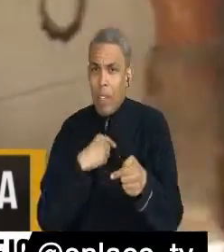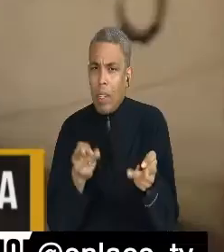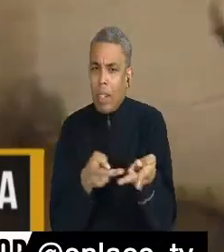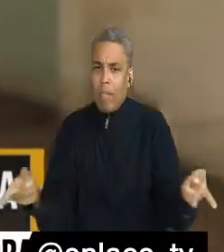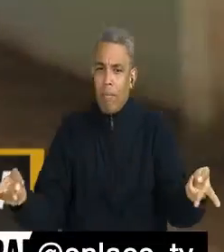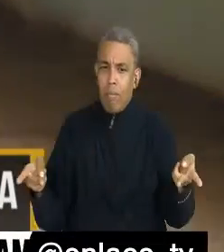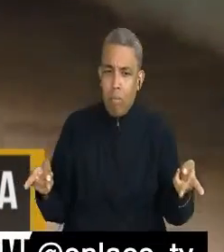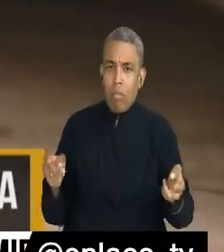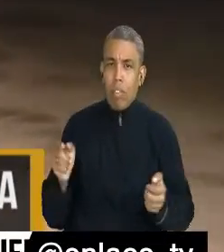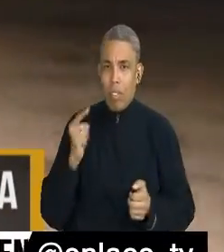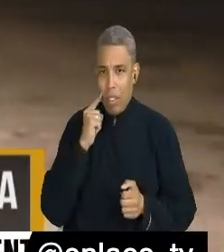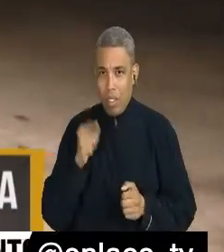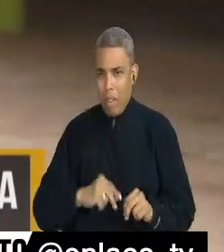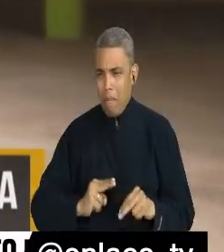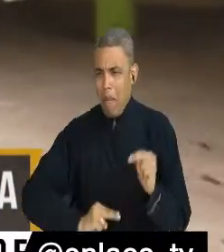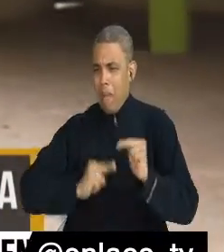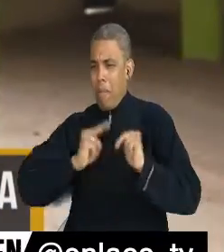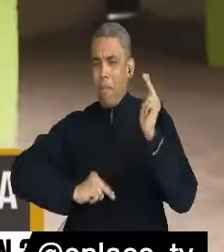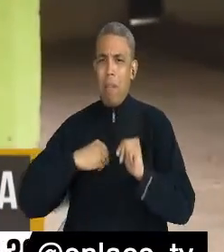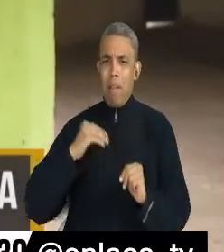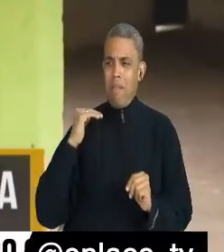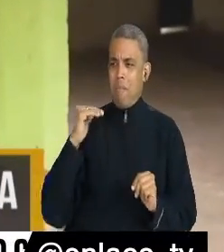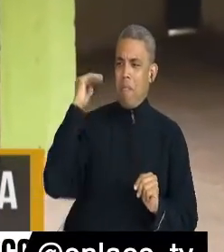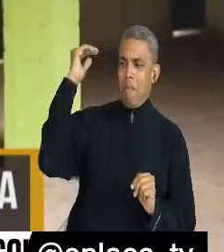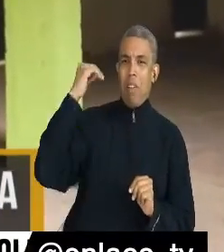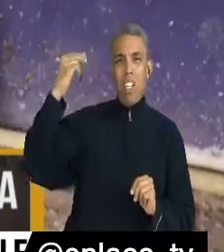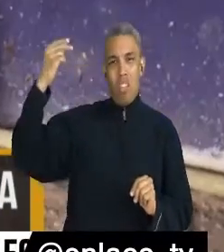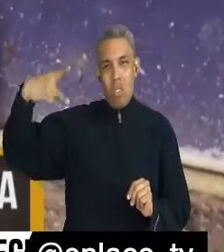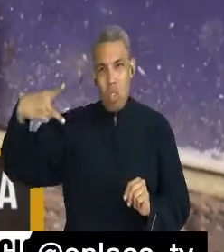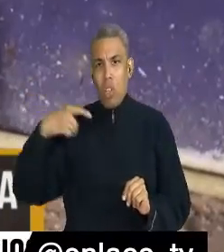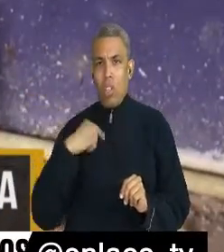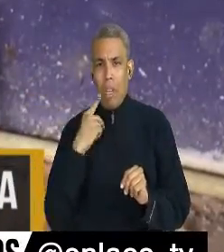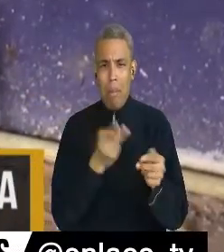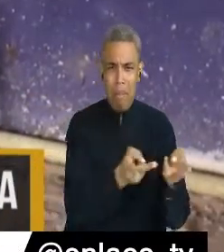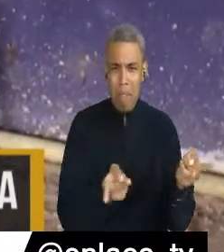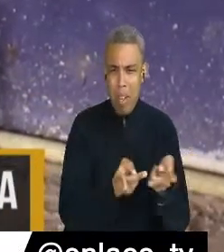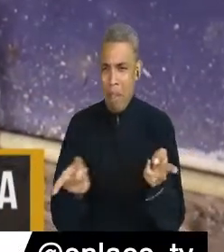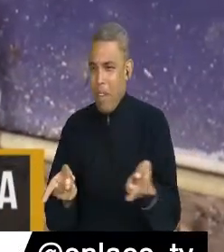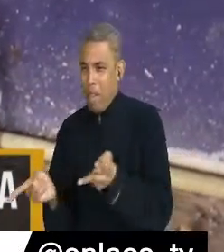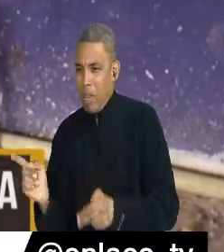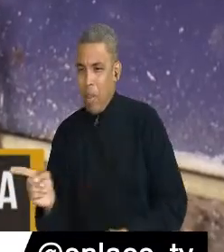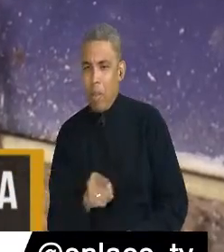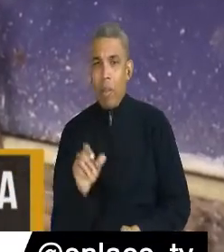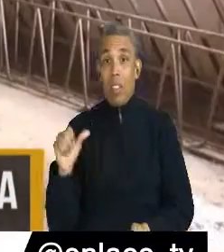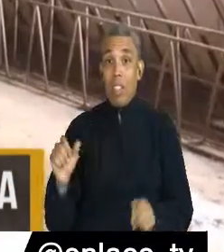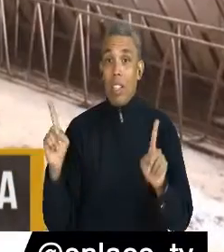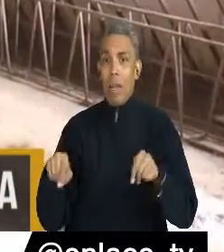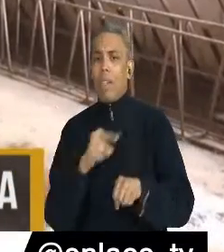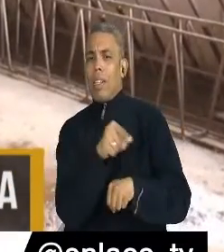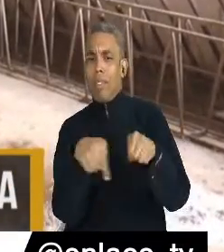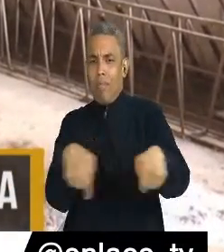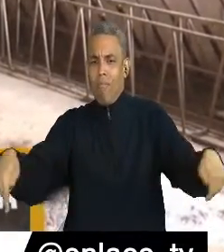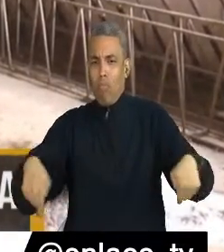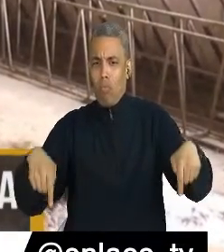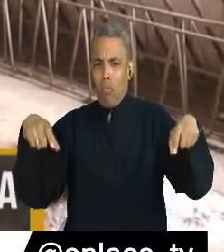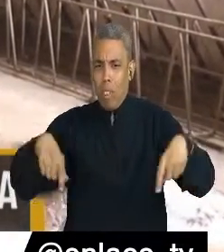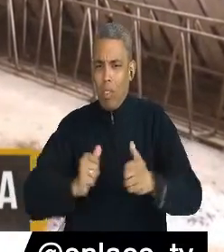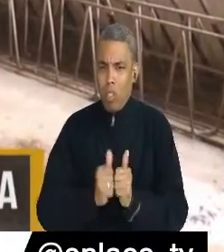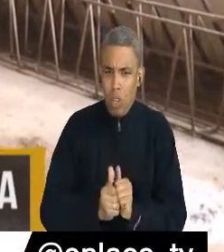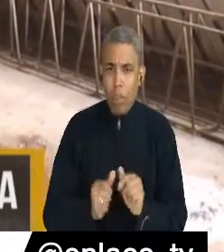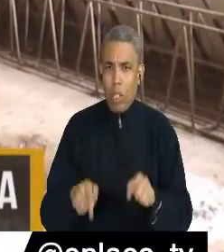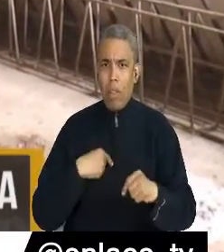de una edificación de dos pisos con 10 aulas además de la adecuación de un escenario deportivo en cerramiento del establecimiento educativo